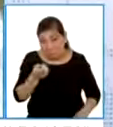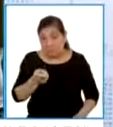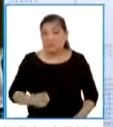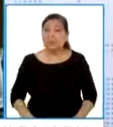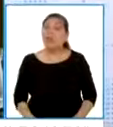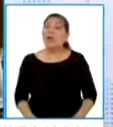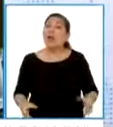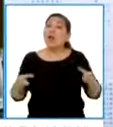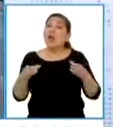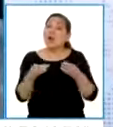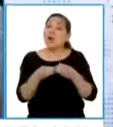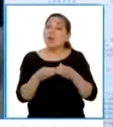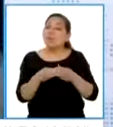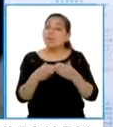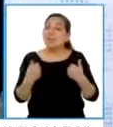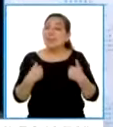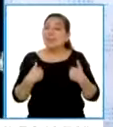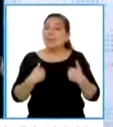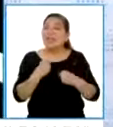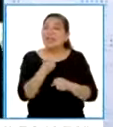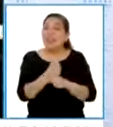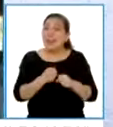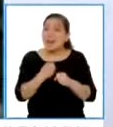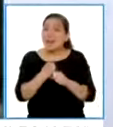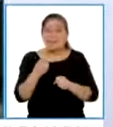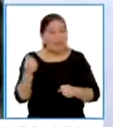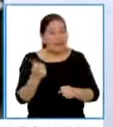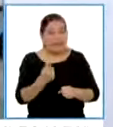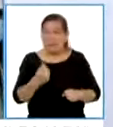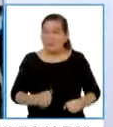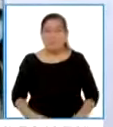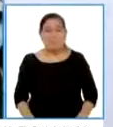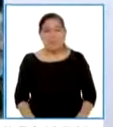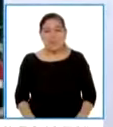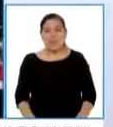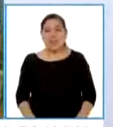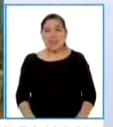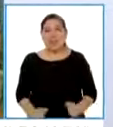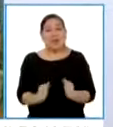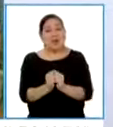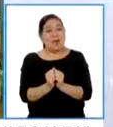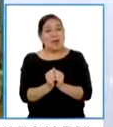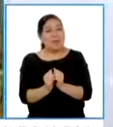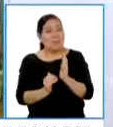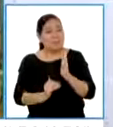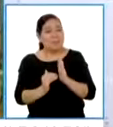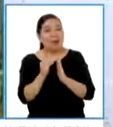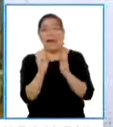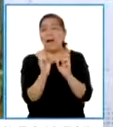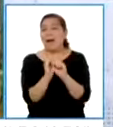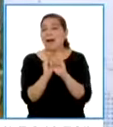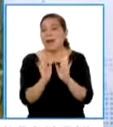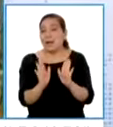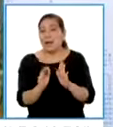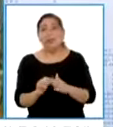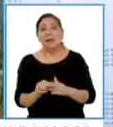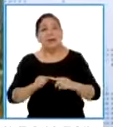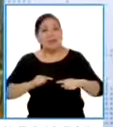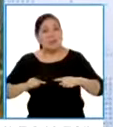Bueno, la comisión lo que tiene que hacer es trabajar rápidamente, con la mayor transparencia, con la